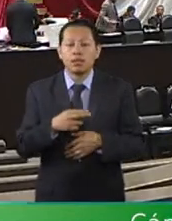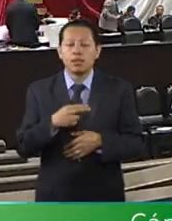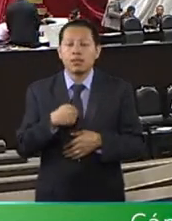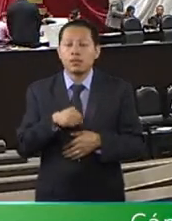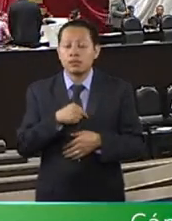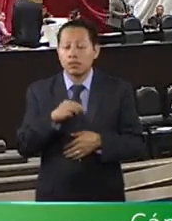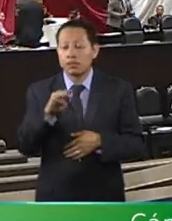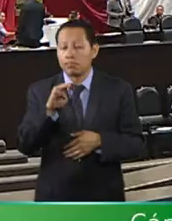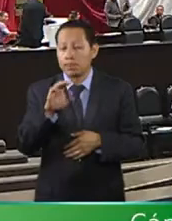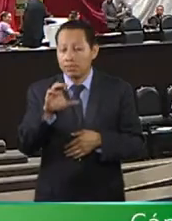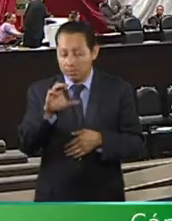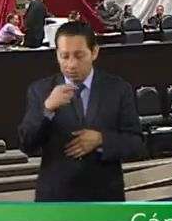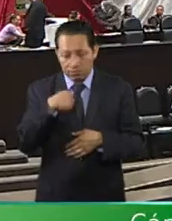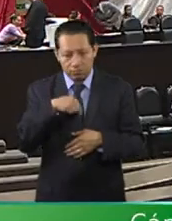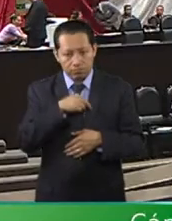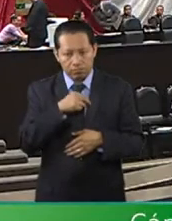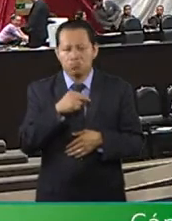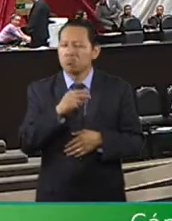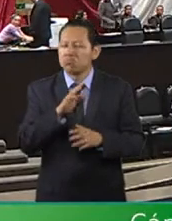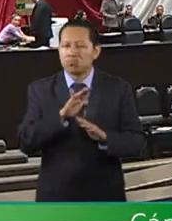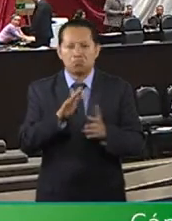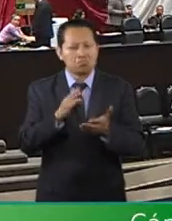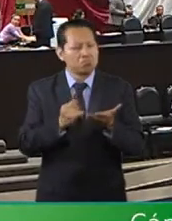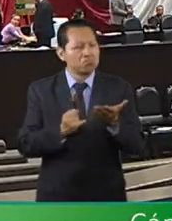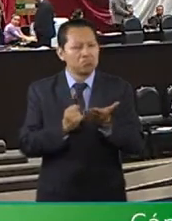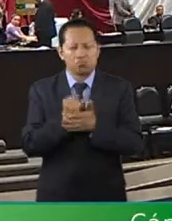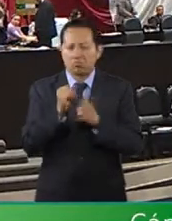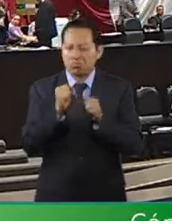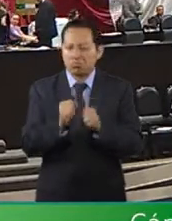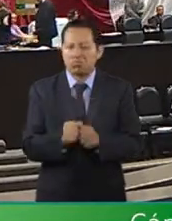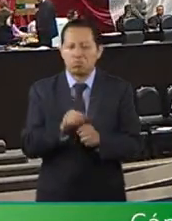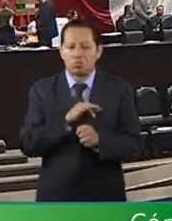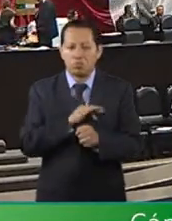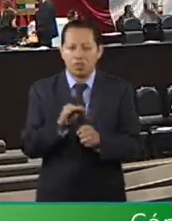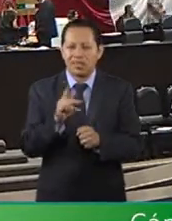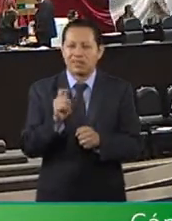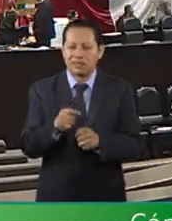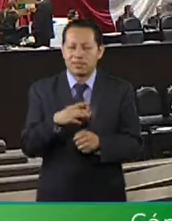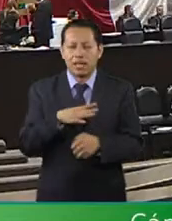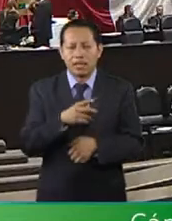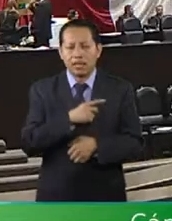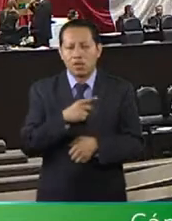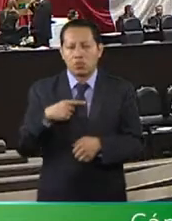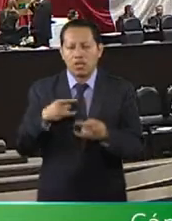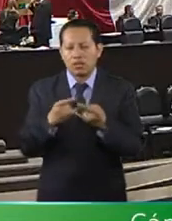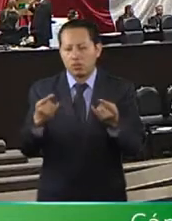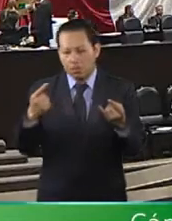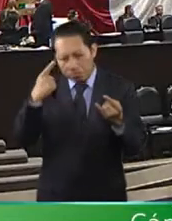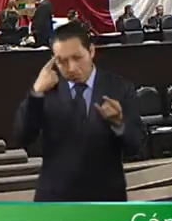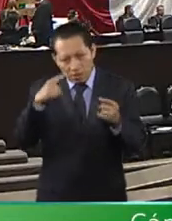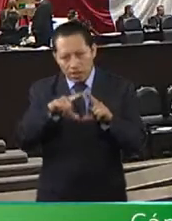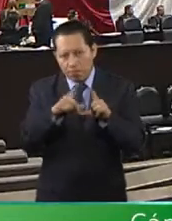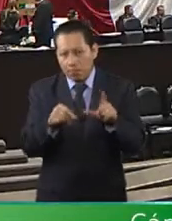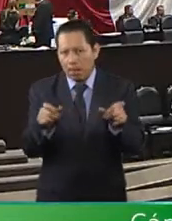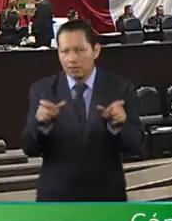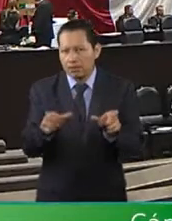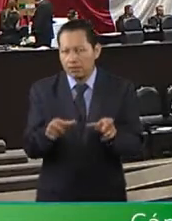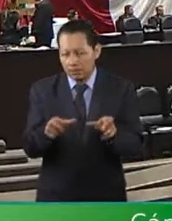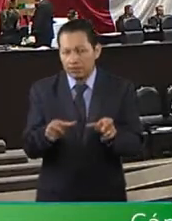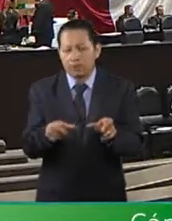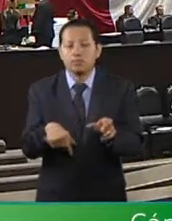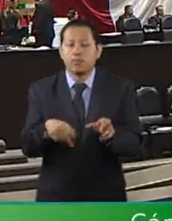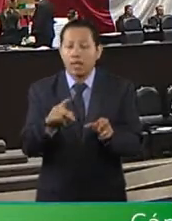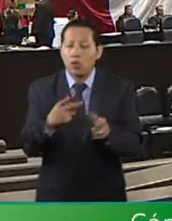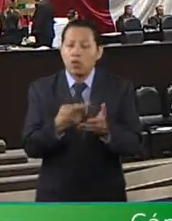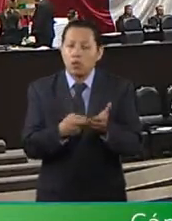ciudadano estamos completamente convencidos que hay una deuda histórica en la seguridad de nuestro país pero